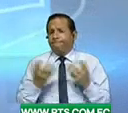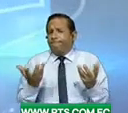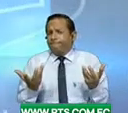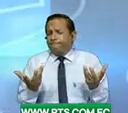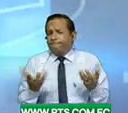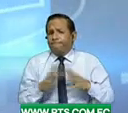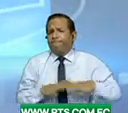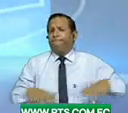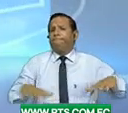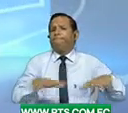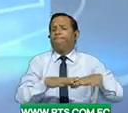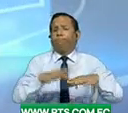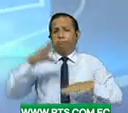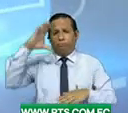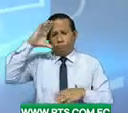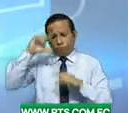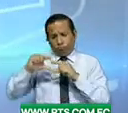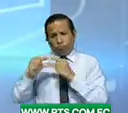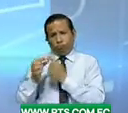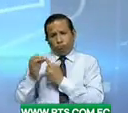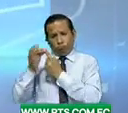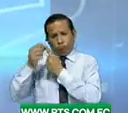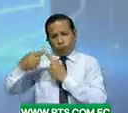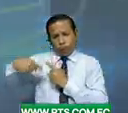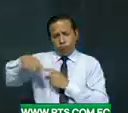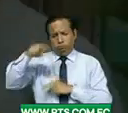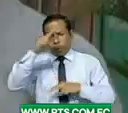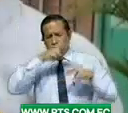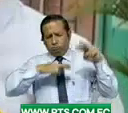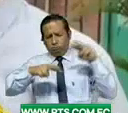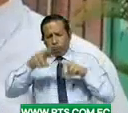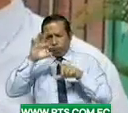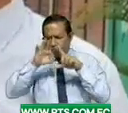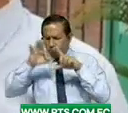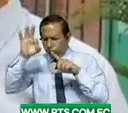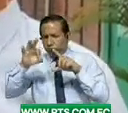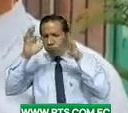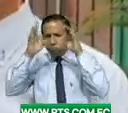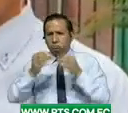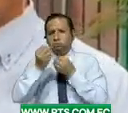de la misma policía. Informó Jorge Salazar.